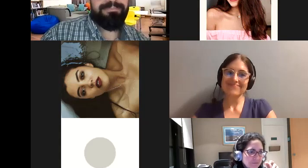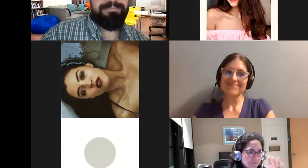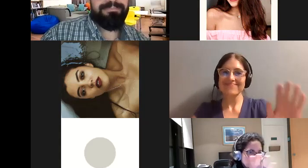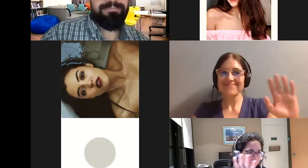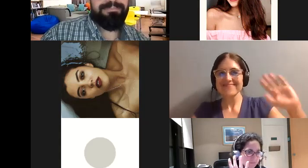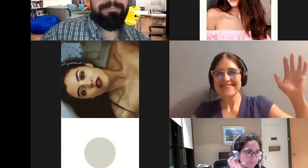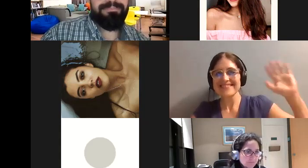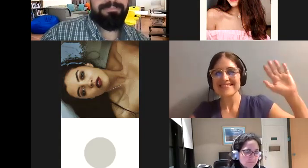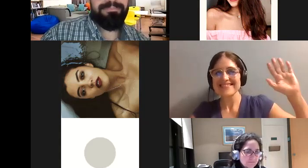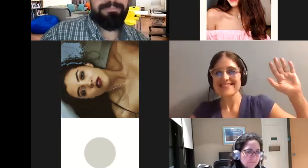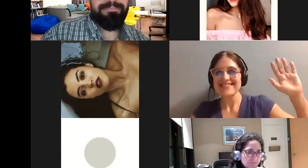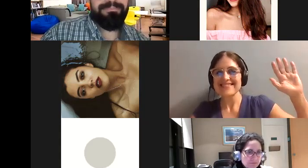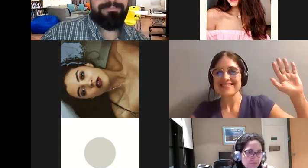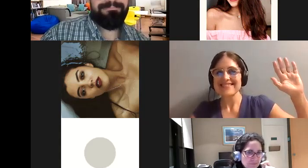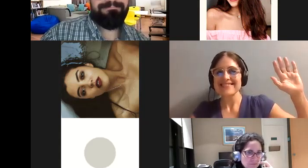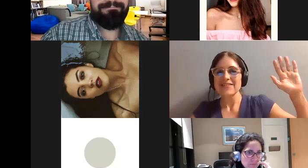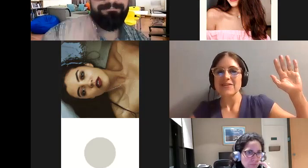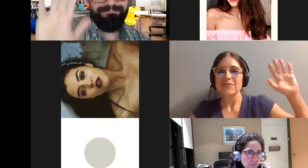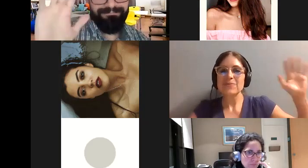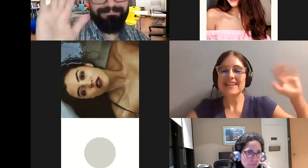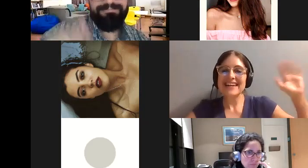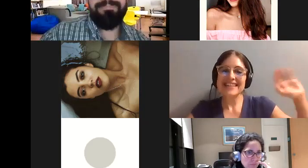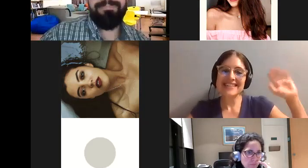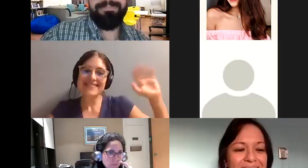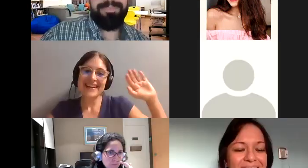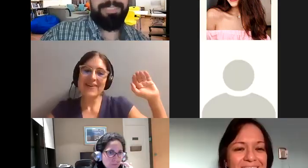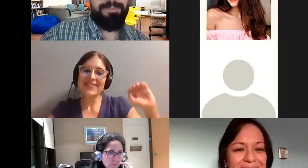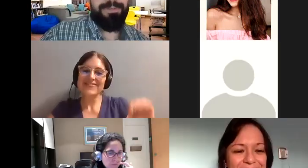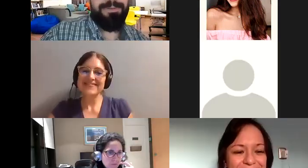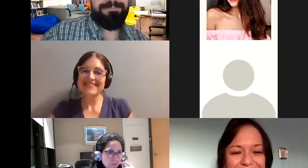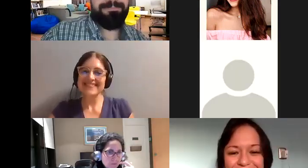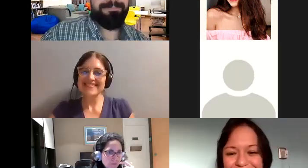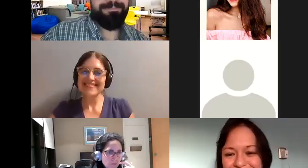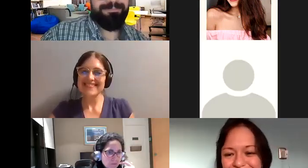Buenas tardes. Hasta luego. Gracias. Hasta luego. Gracias. Muchas gracias. Hasta luego. Luego.